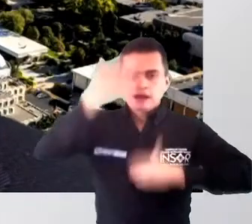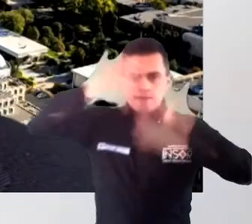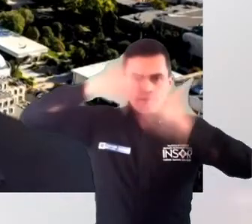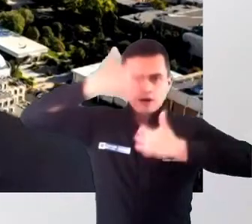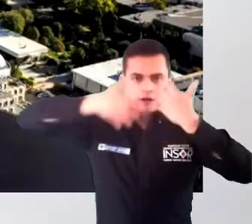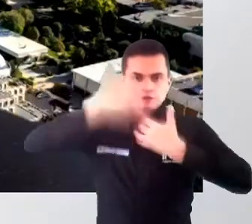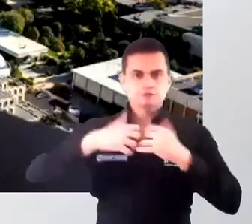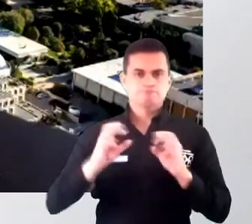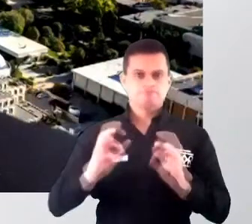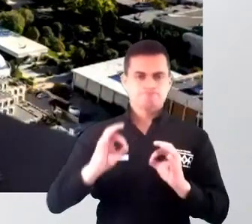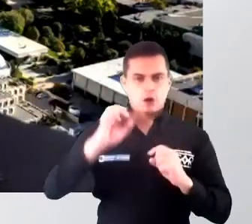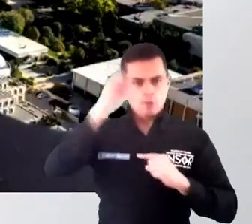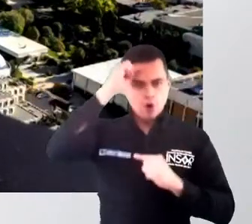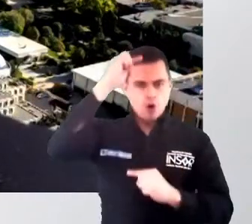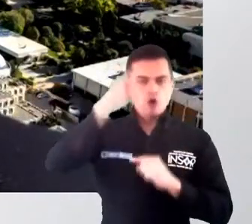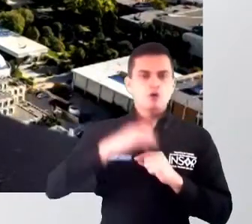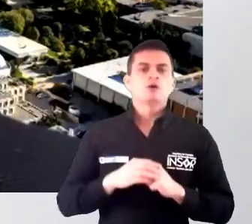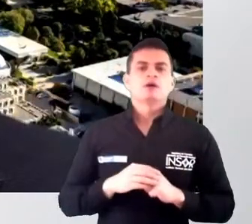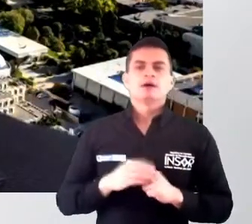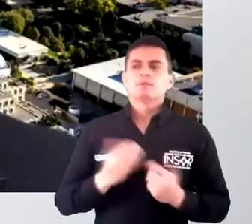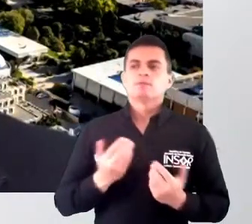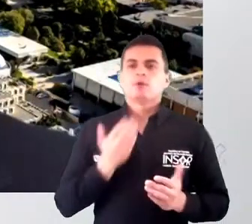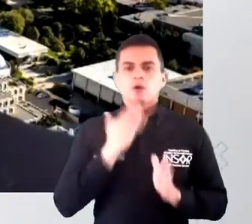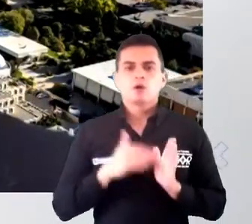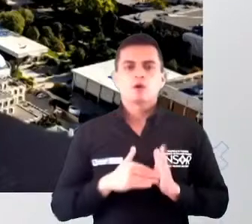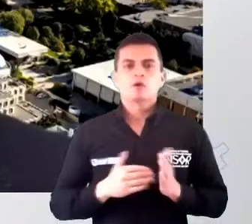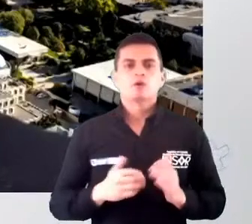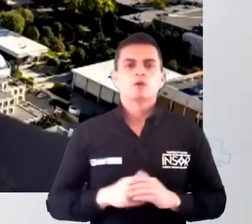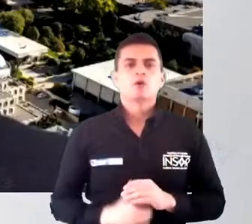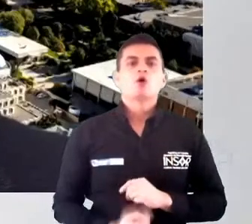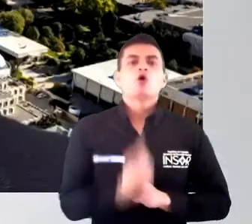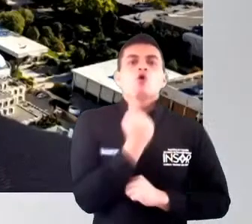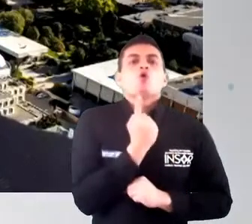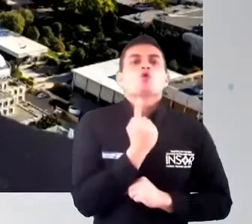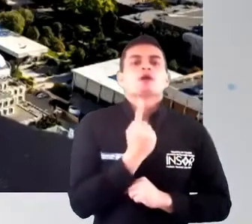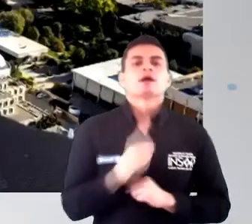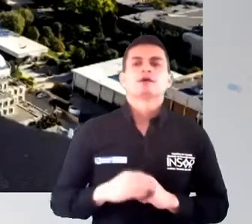en vez de tener una evaluación de múltiple